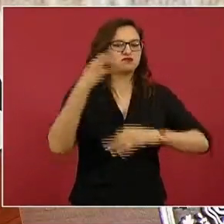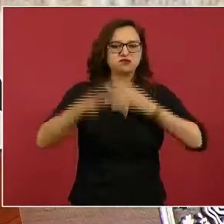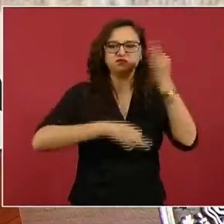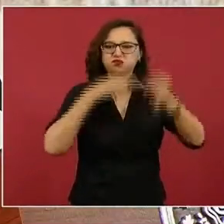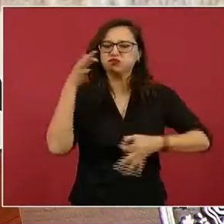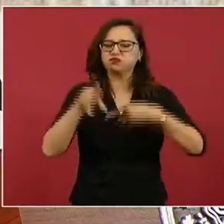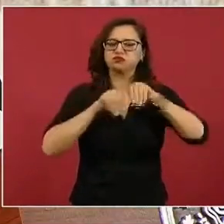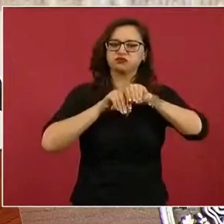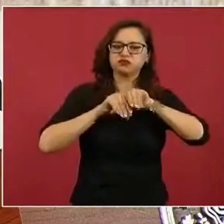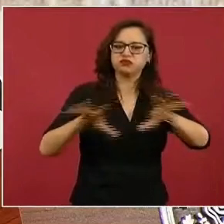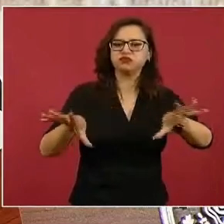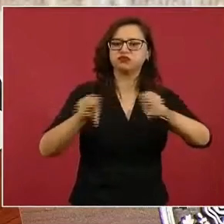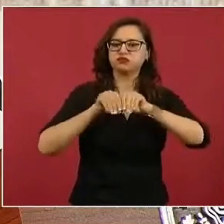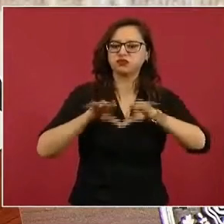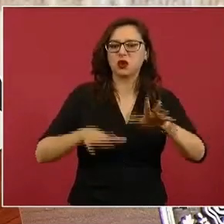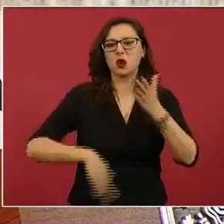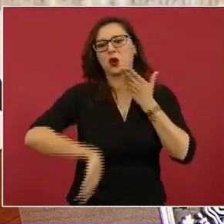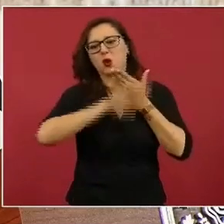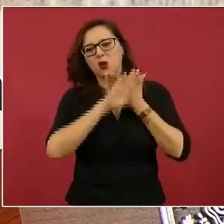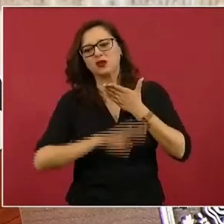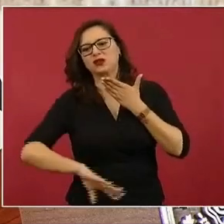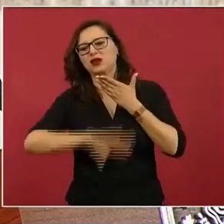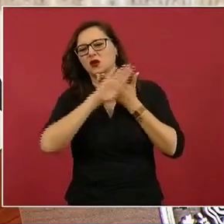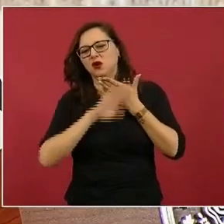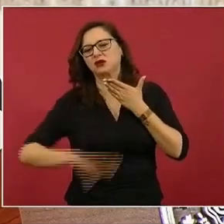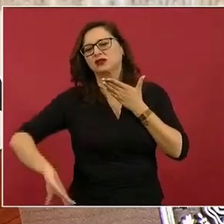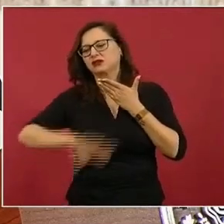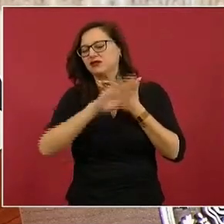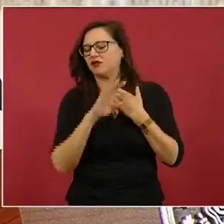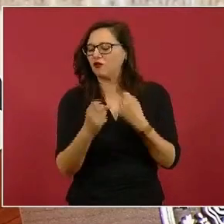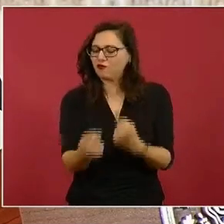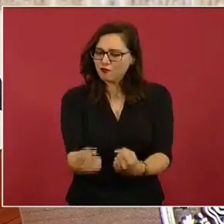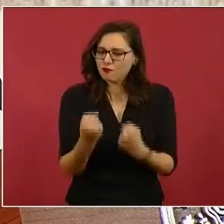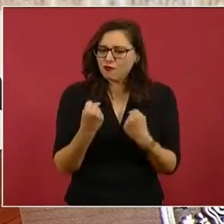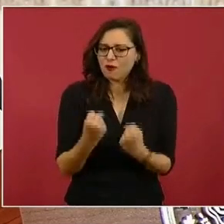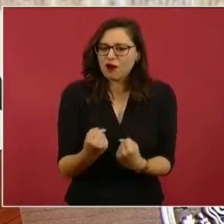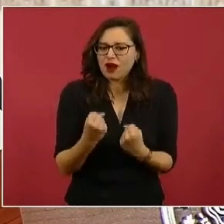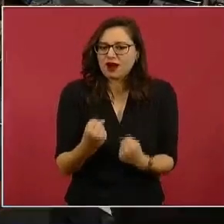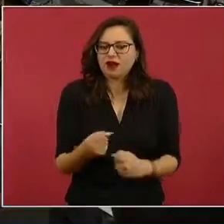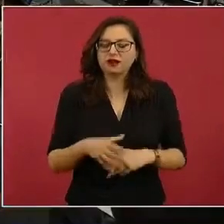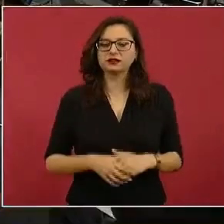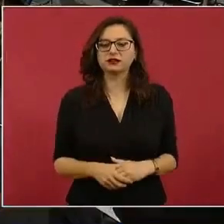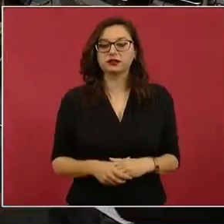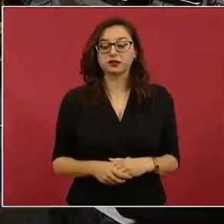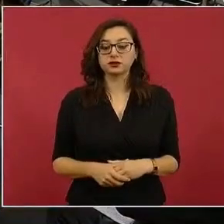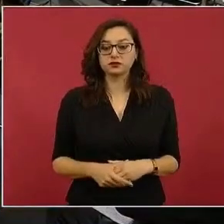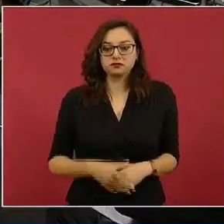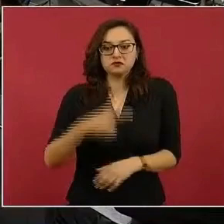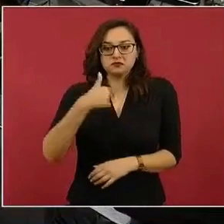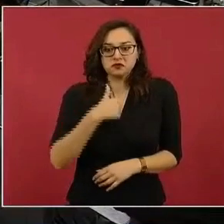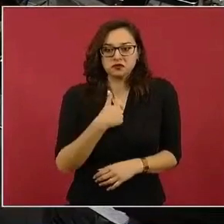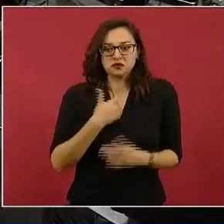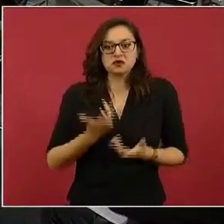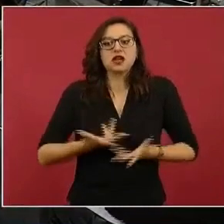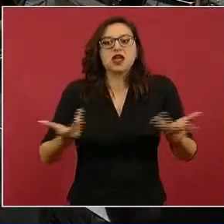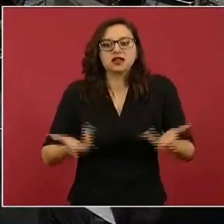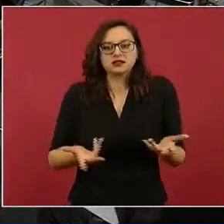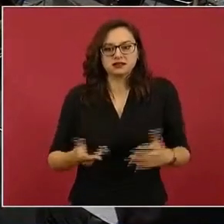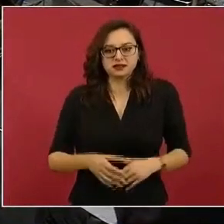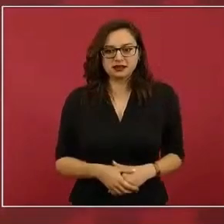He hablado de eso en otras ocasiones. ¿A qué me dediqué? A recorrer los pueblos de